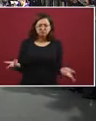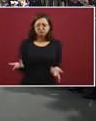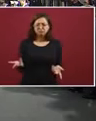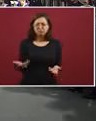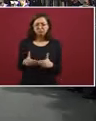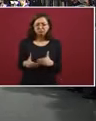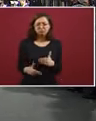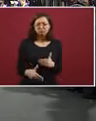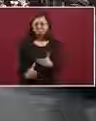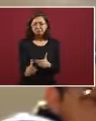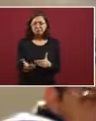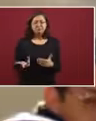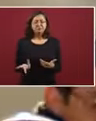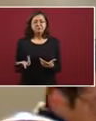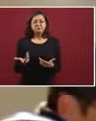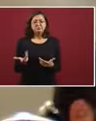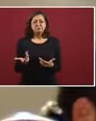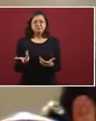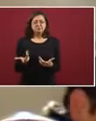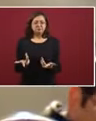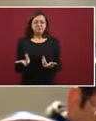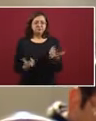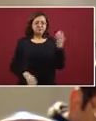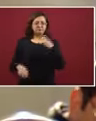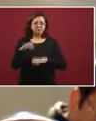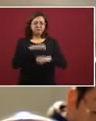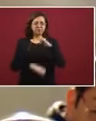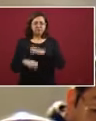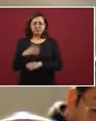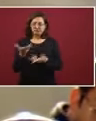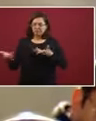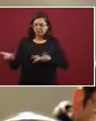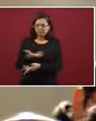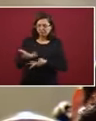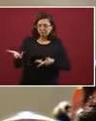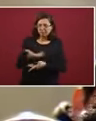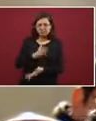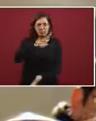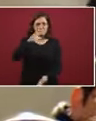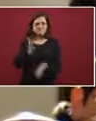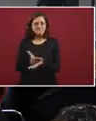porque sí sufren las empresas que dependen de este intercambio comercial.